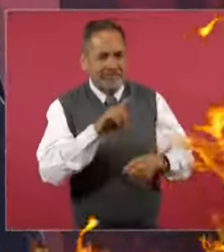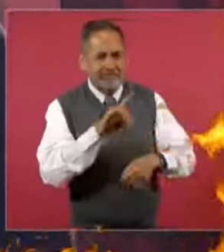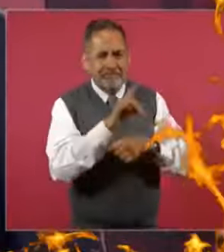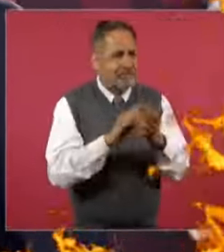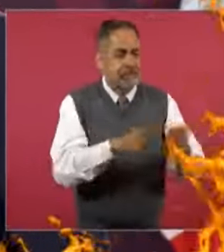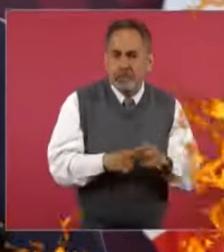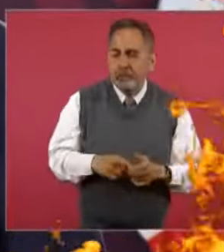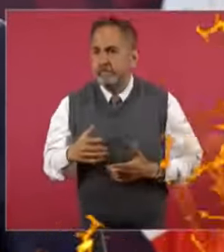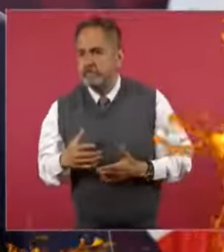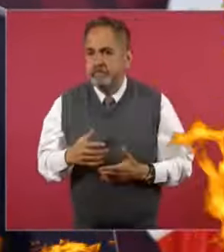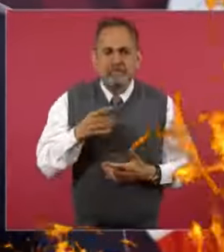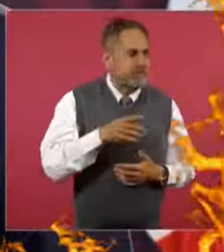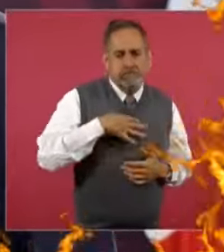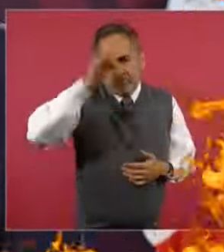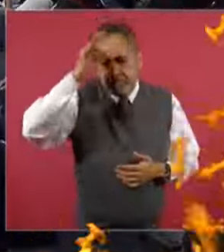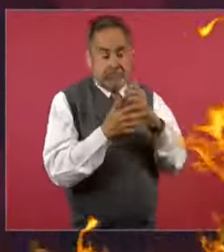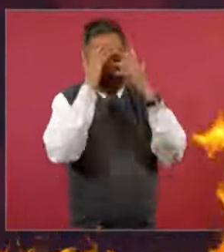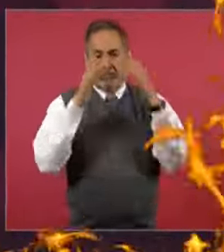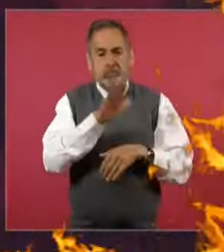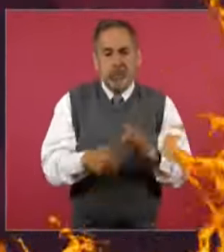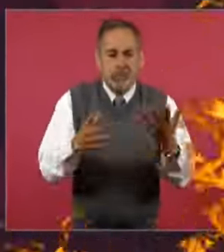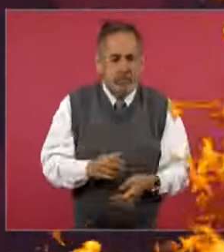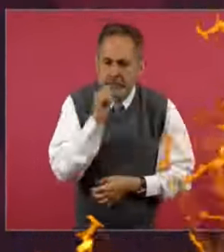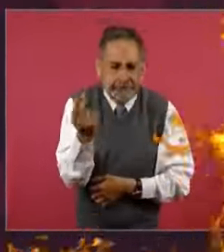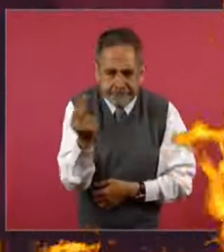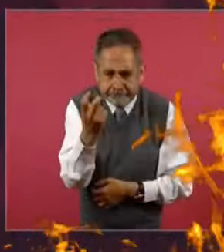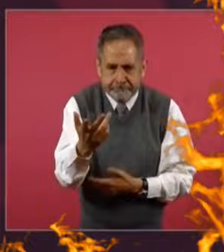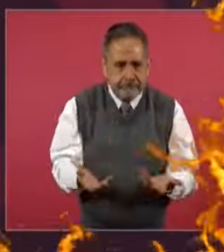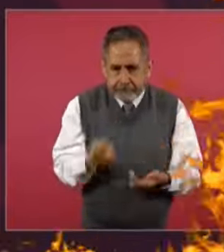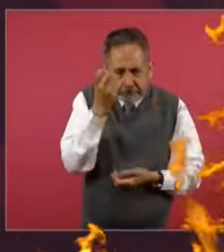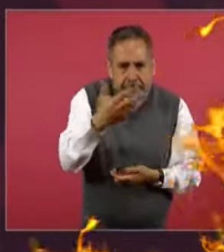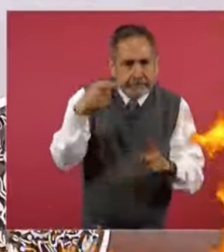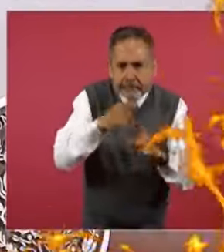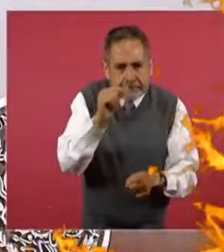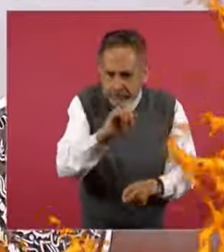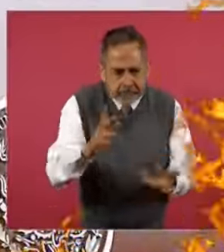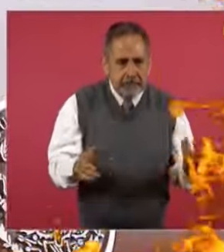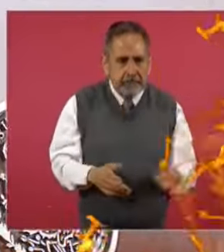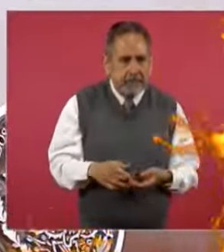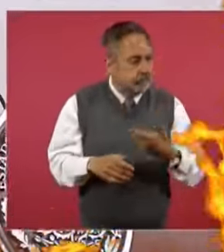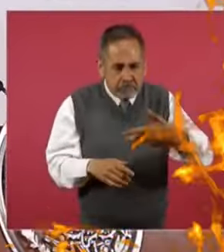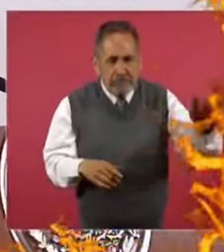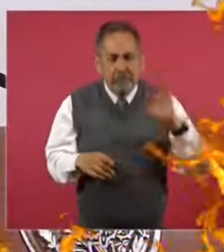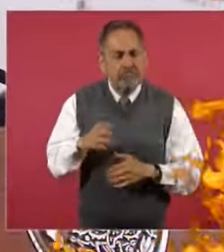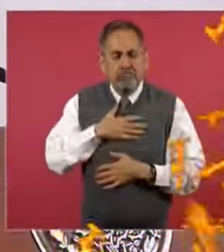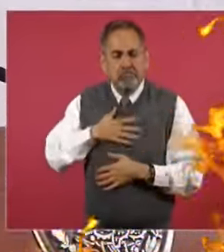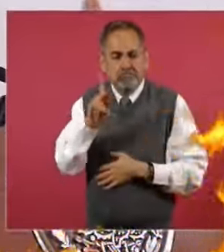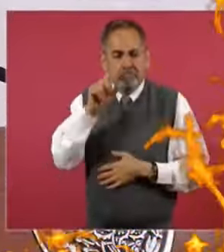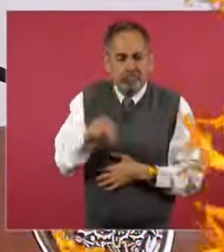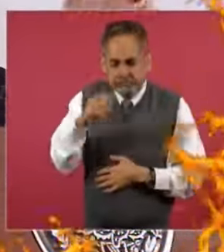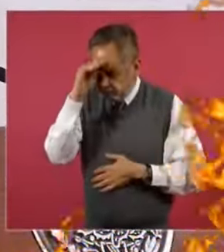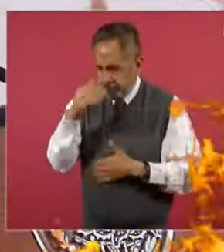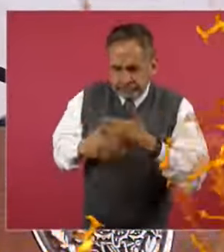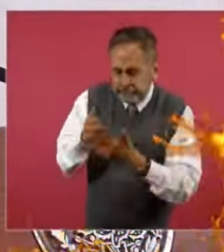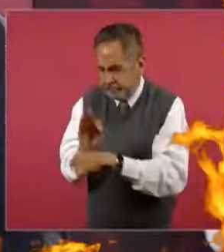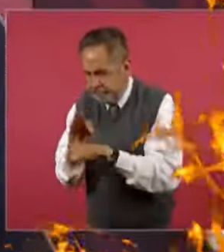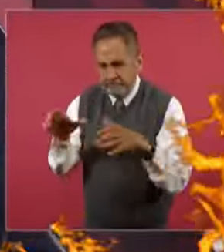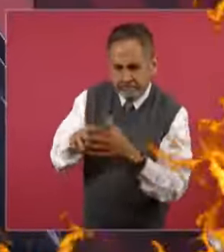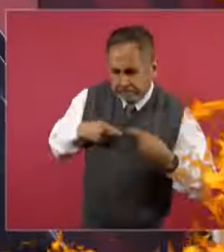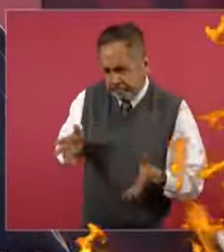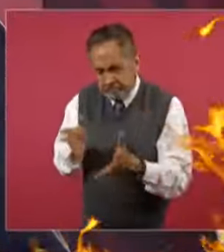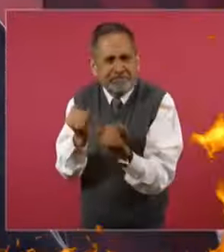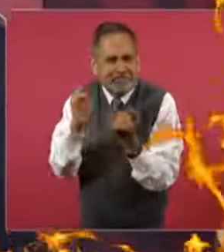pegarle un garrotazo a lo tonto al avispero, ¿no? No teníamos por qué recurrir a eso. Se hubiese llevado a cabo el plan de desarrollo en beneficio del